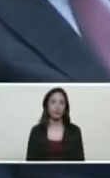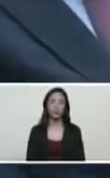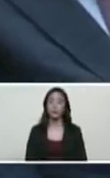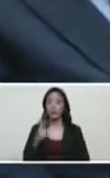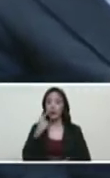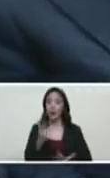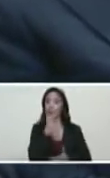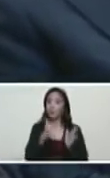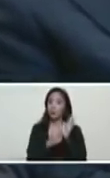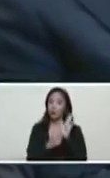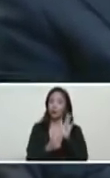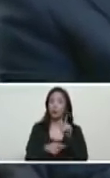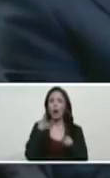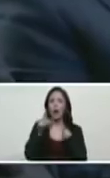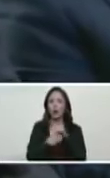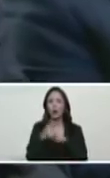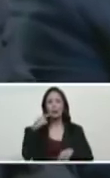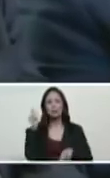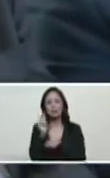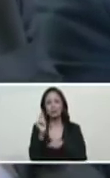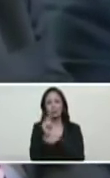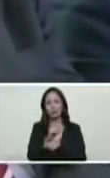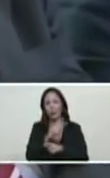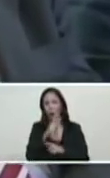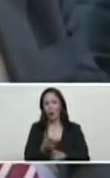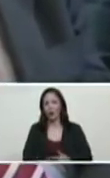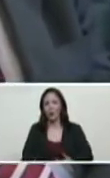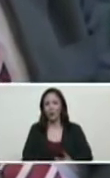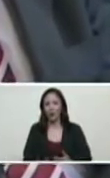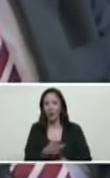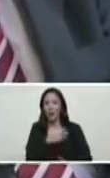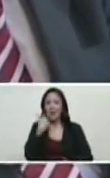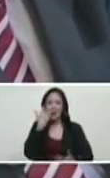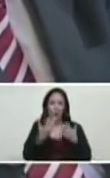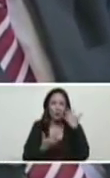frente a tanta campaña sucia, frente a tanta campaña